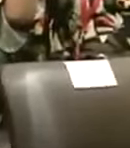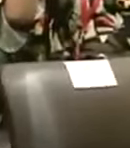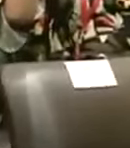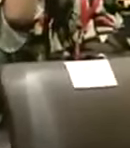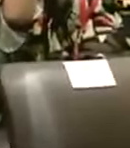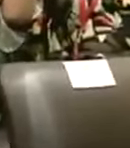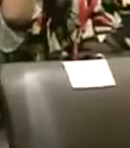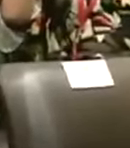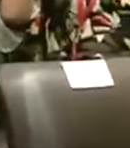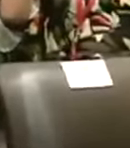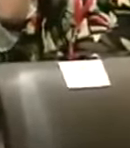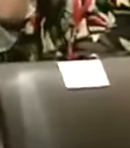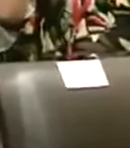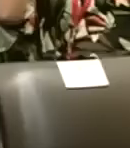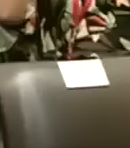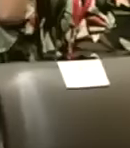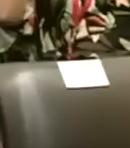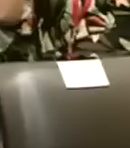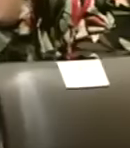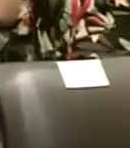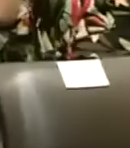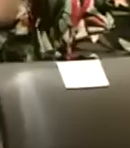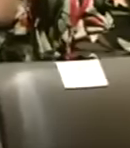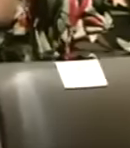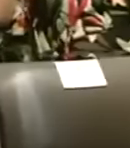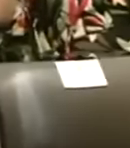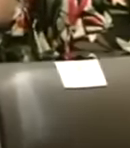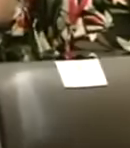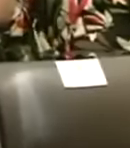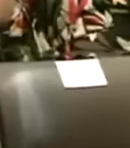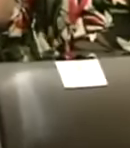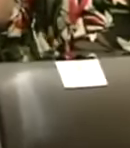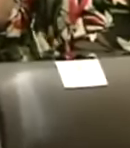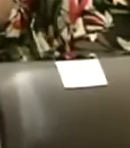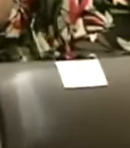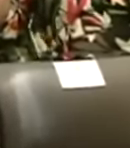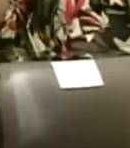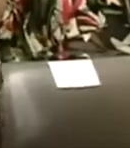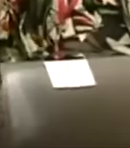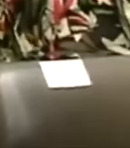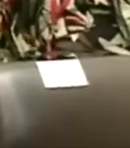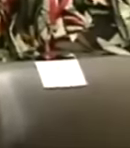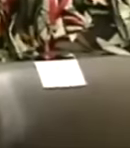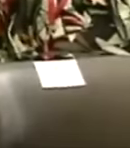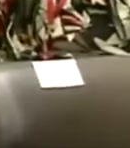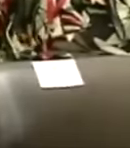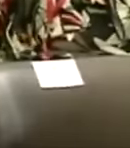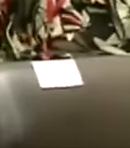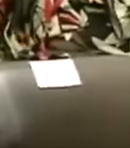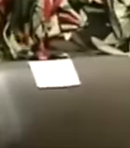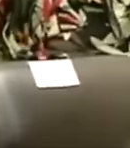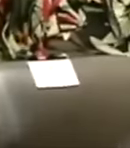fraternal saludo para cada uno y cada una de ustedes. tomo la palabra,